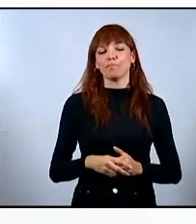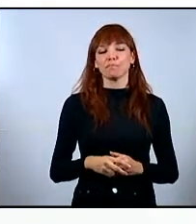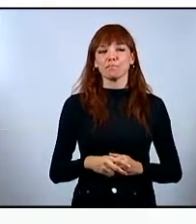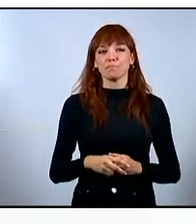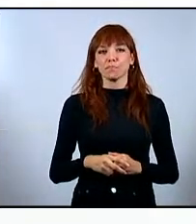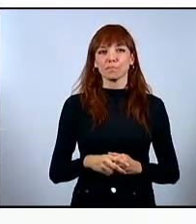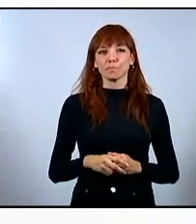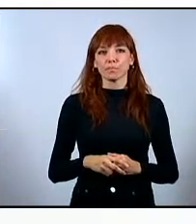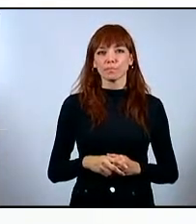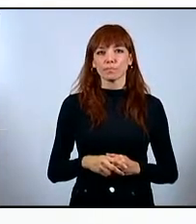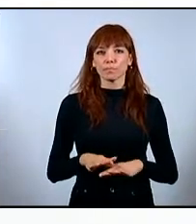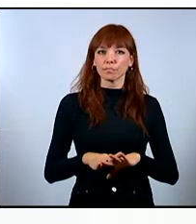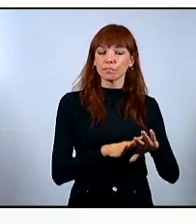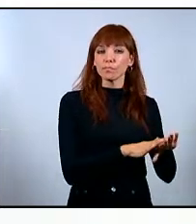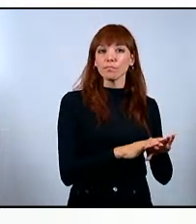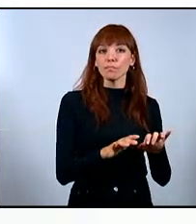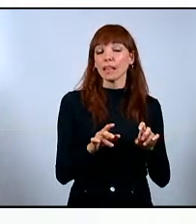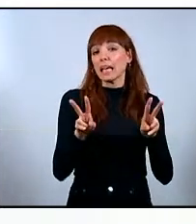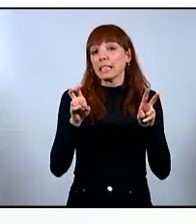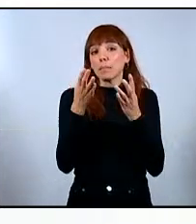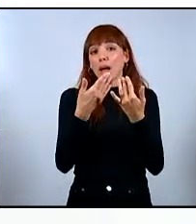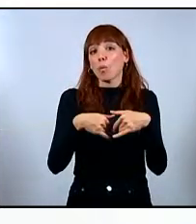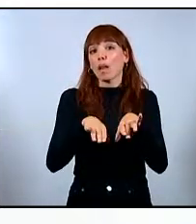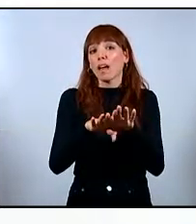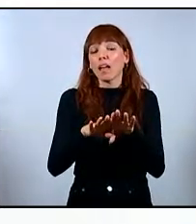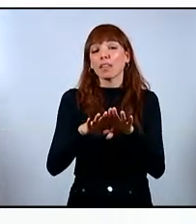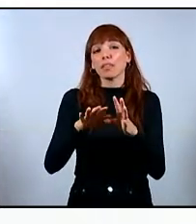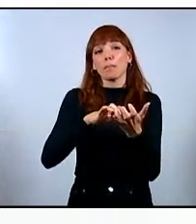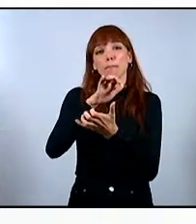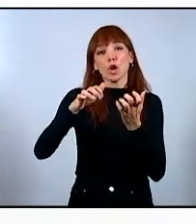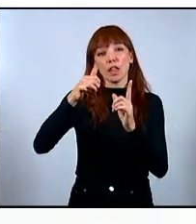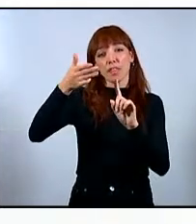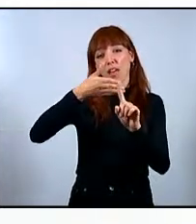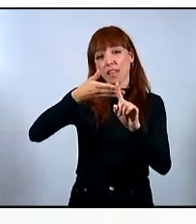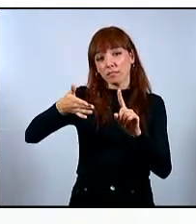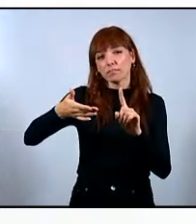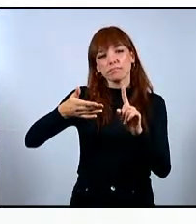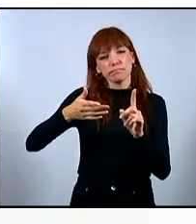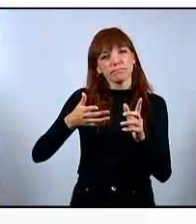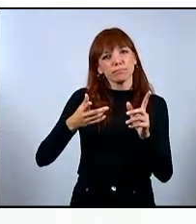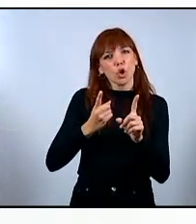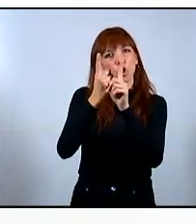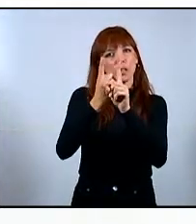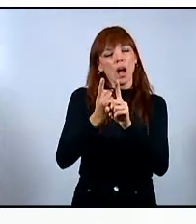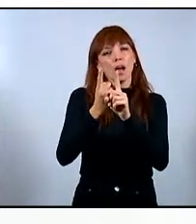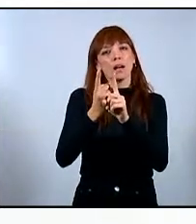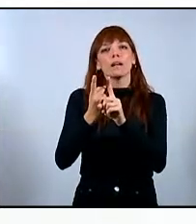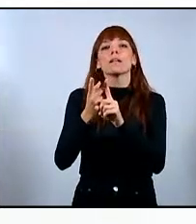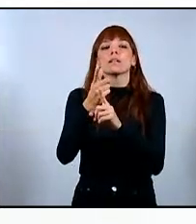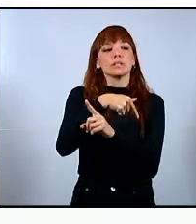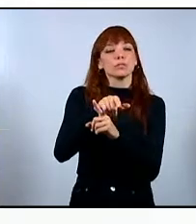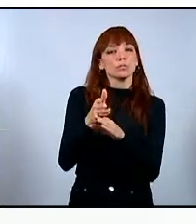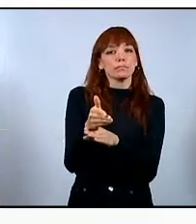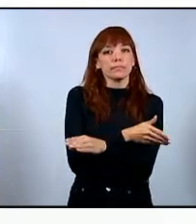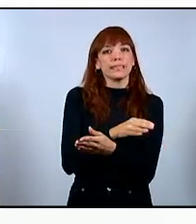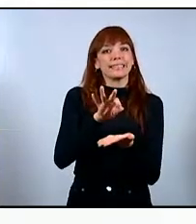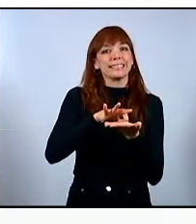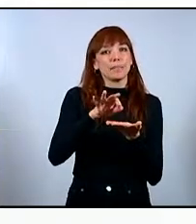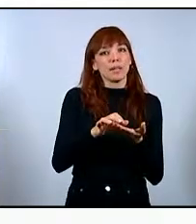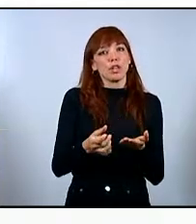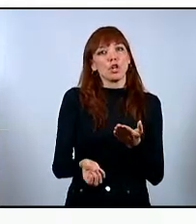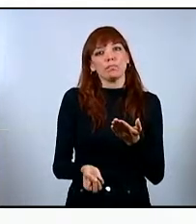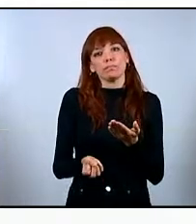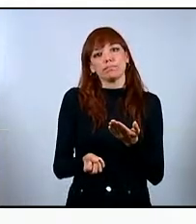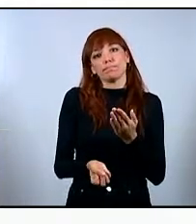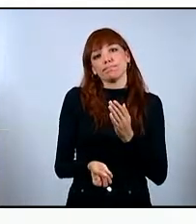En cuanto a igualdad y a lucha contra la violencia de género, hemos reactivado el servicio de traslado de las víctimas de violencia a